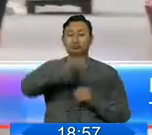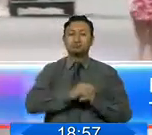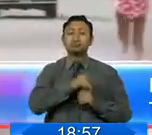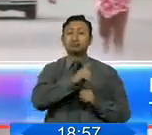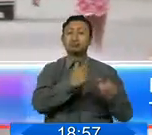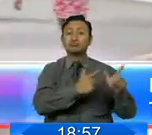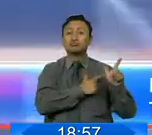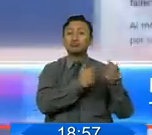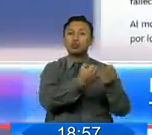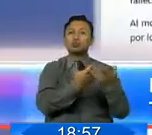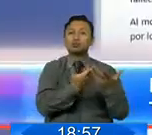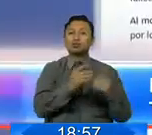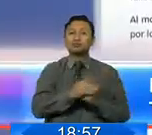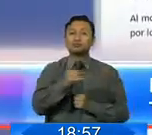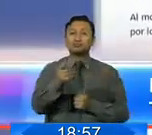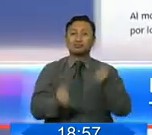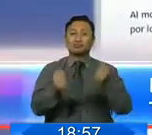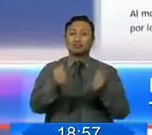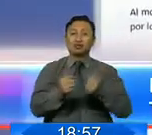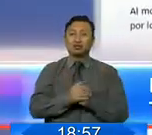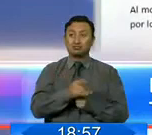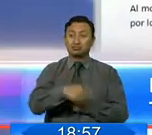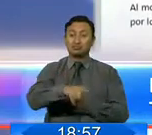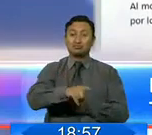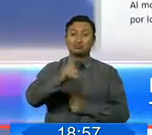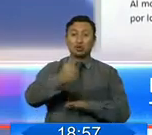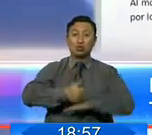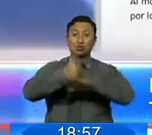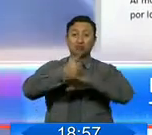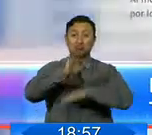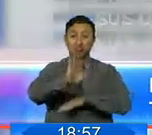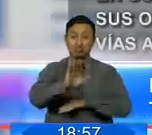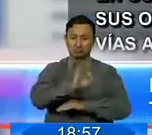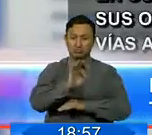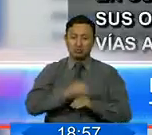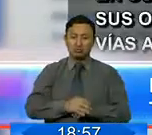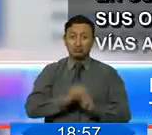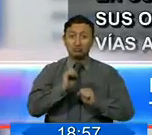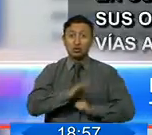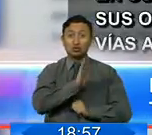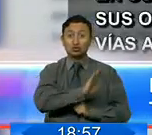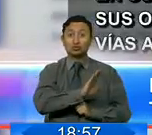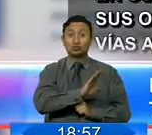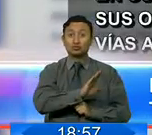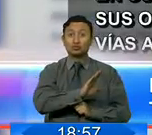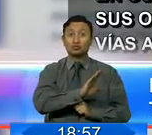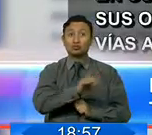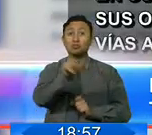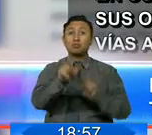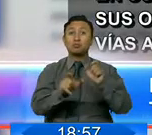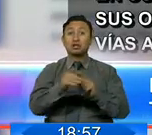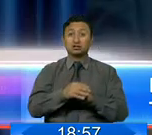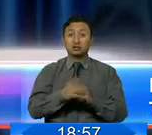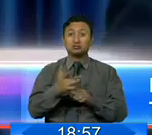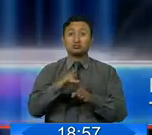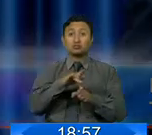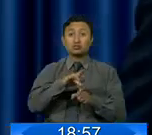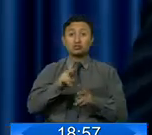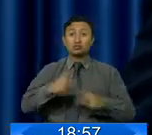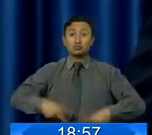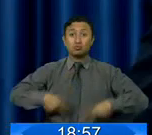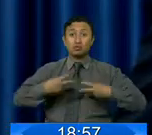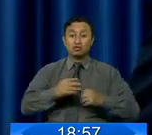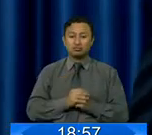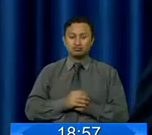ocupantes de la camioneta irrespetaron a la autoridad e incluso pusieron en riesgo la integridad de la patrulla. El por qué